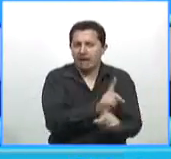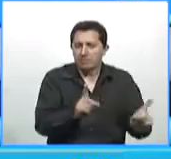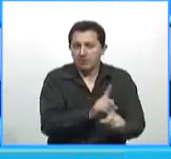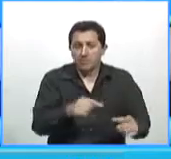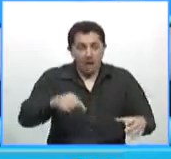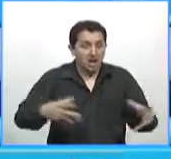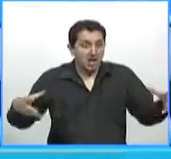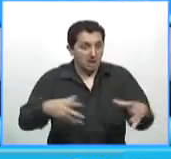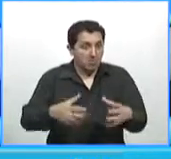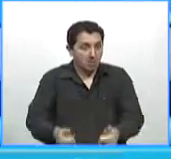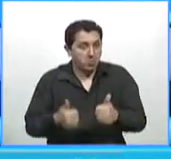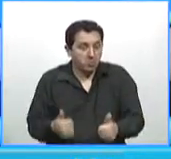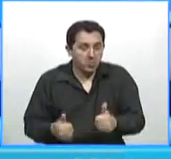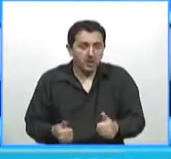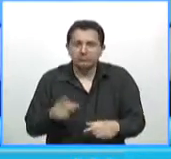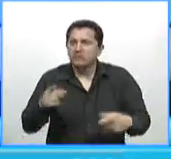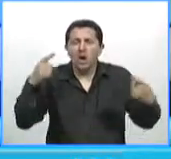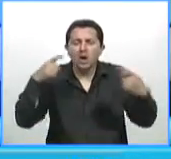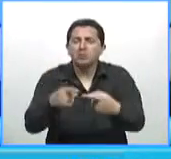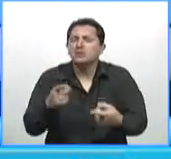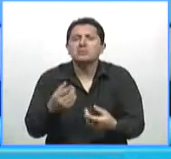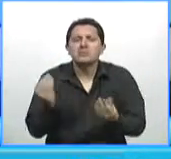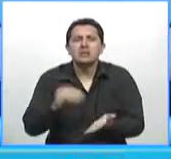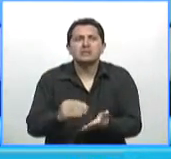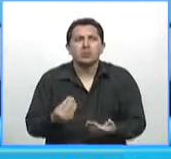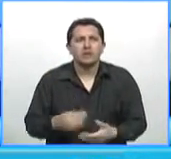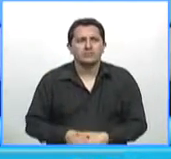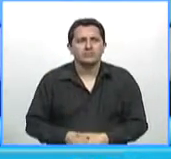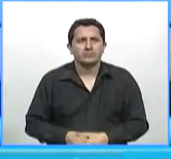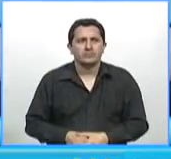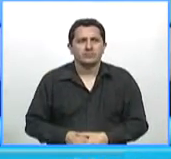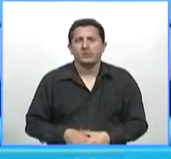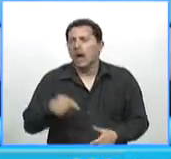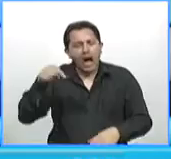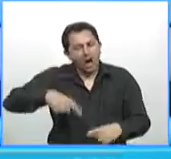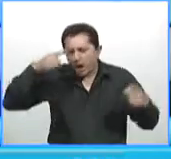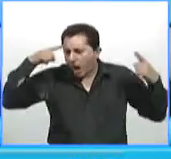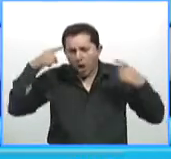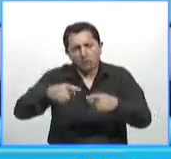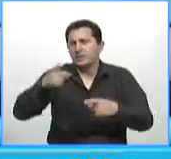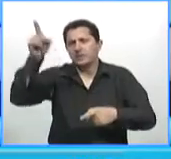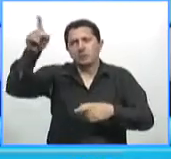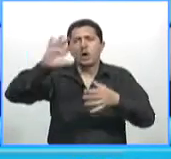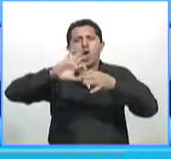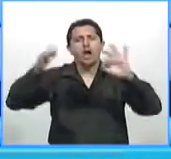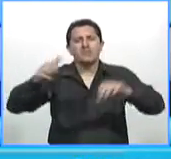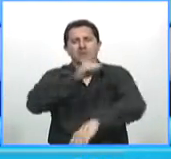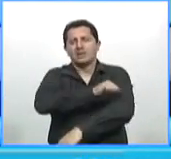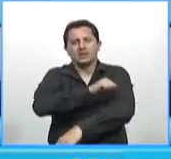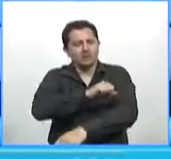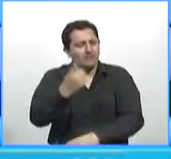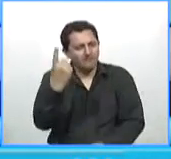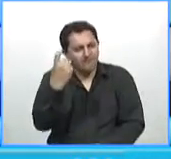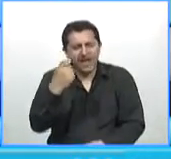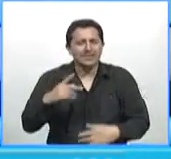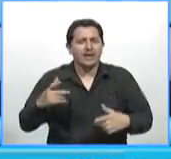vuelto a funcionar. ¿Los objetivos? Y los objetivos obviamente que es Río. Es la única medalla que nos queda, creo que ir a ganar